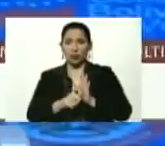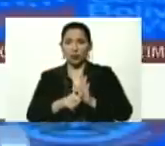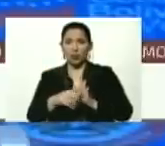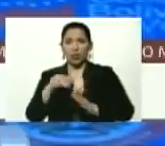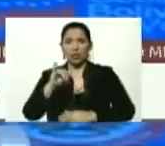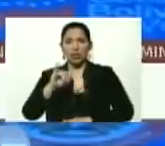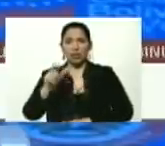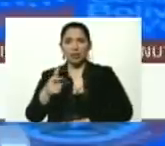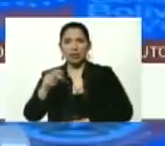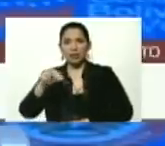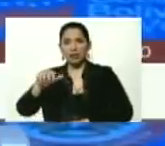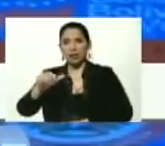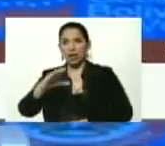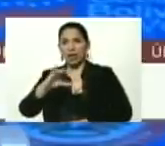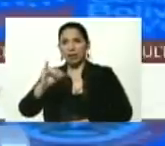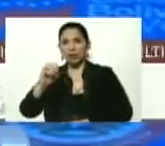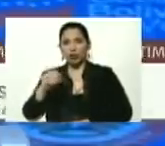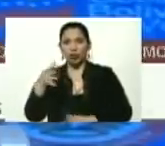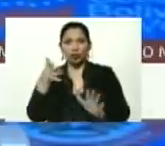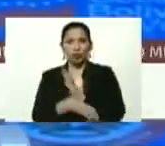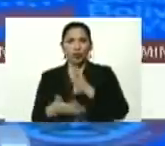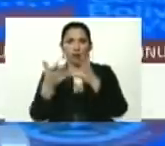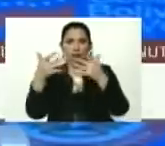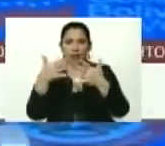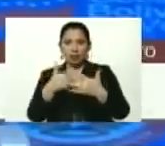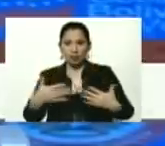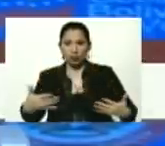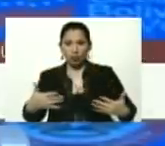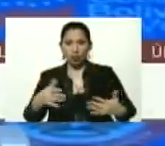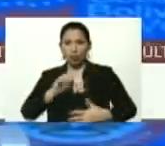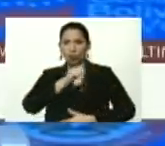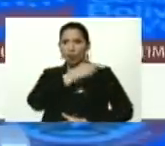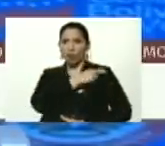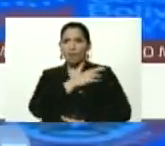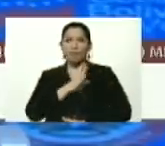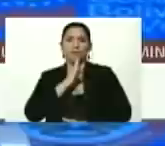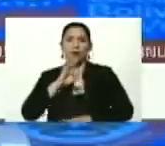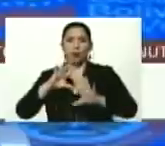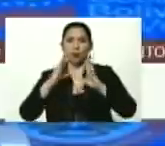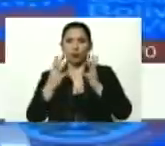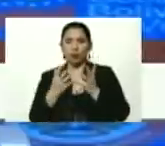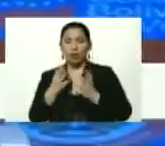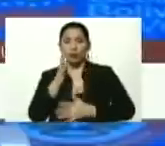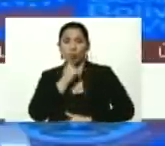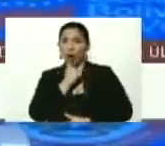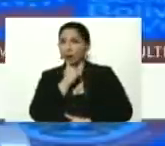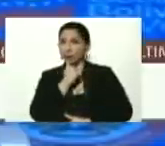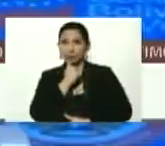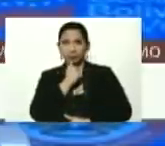Hernández sobre la carta del director del Banco Mundial, Malpaz, no existe.